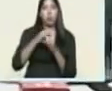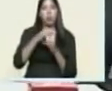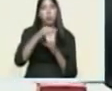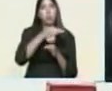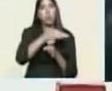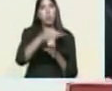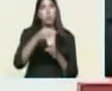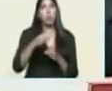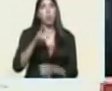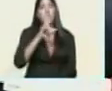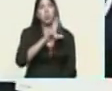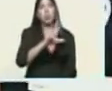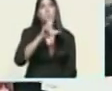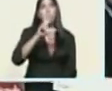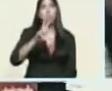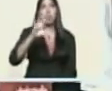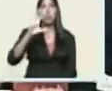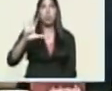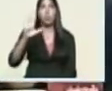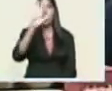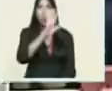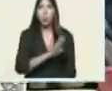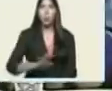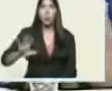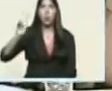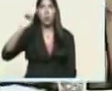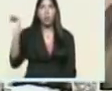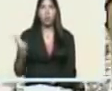de los 335 municipios del país.